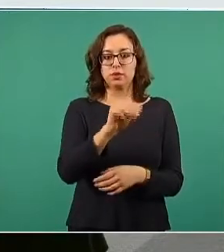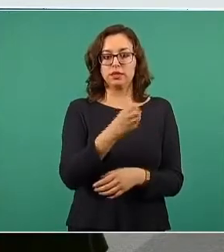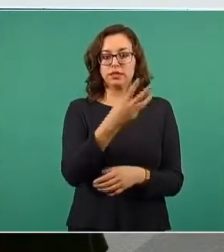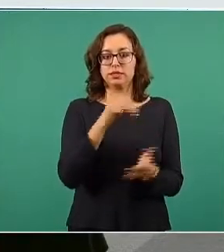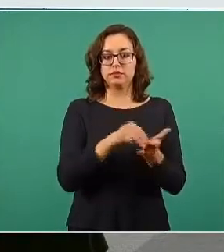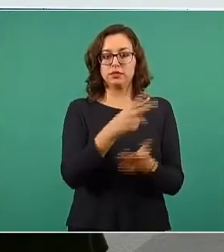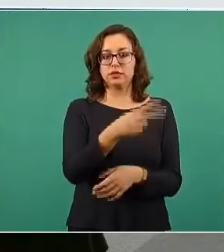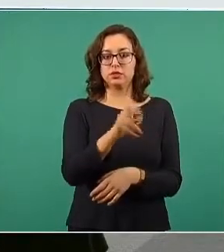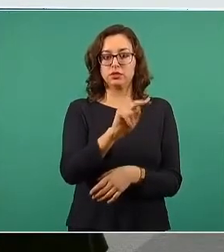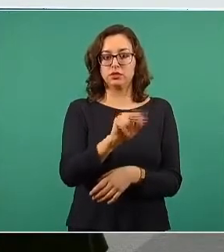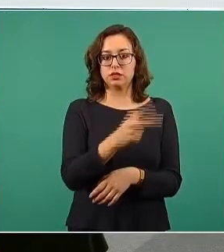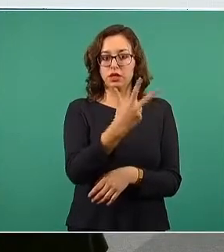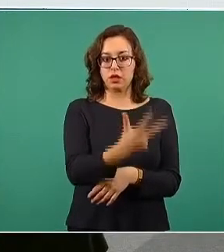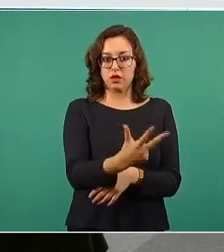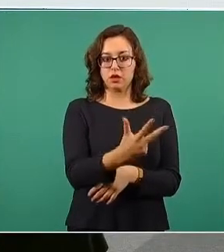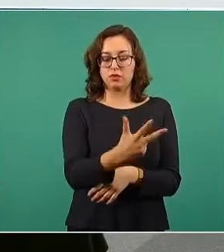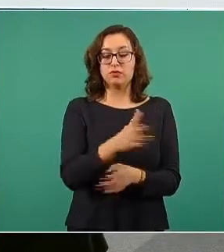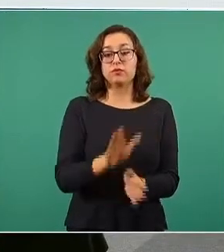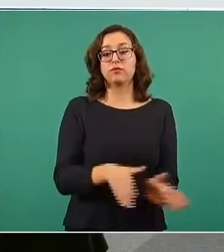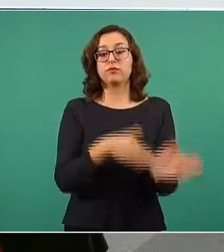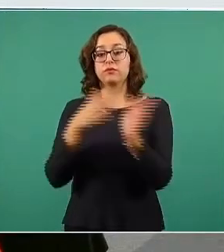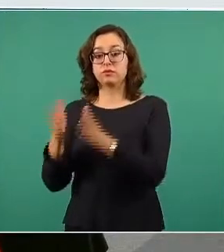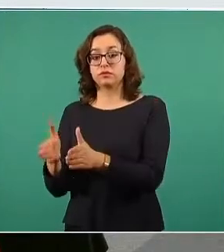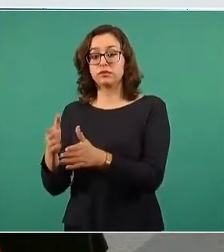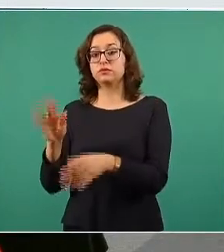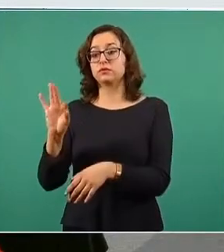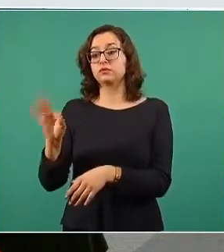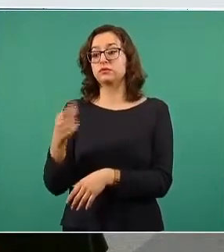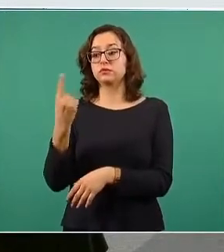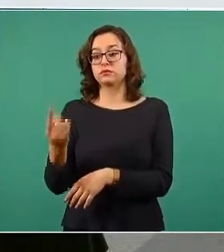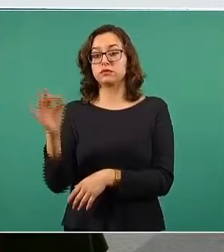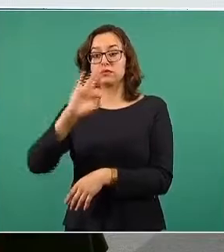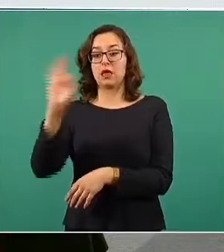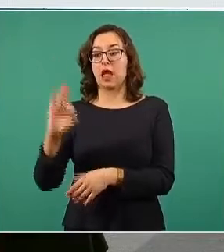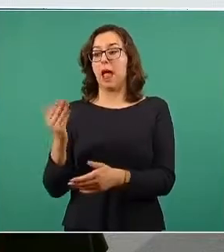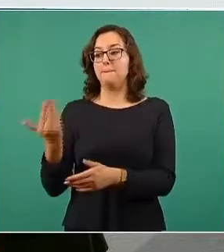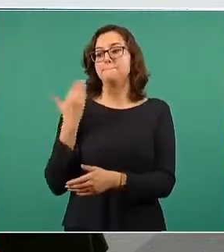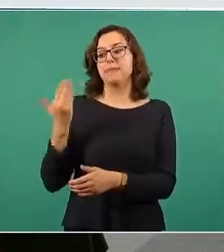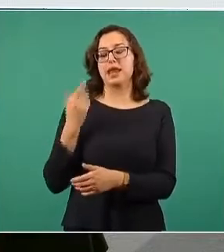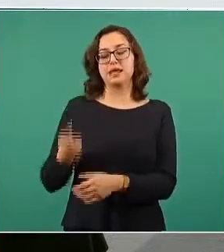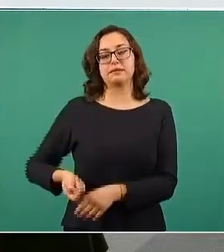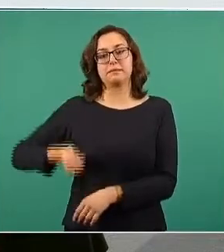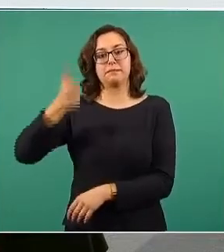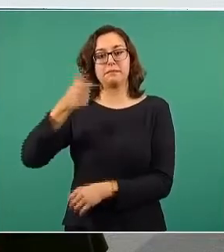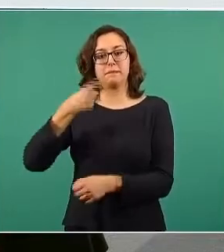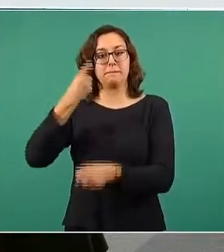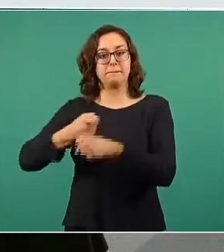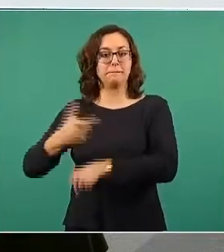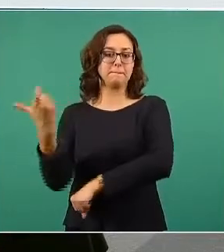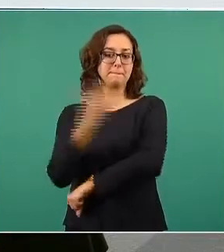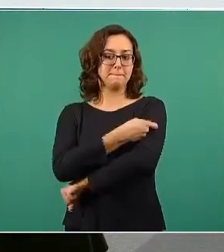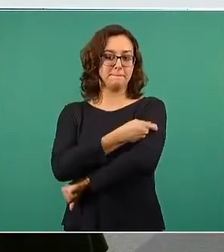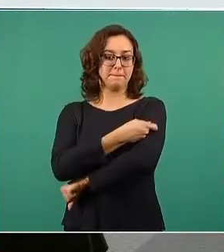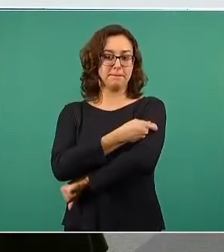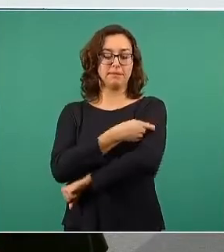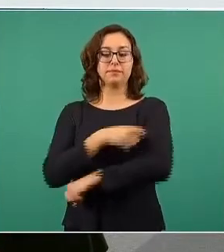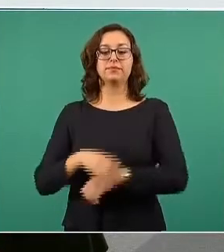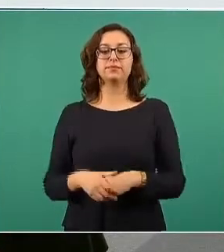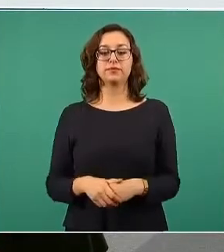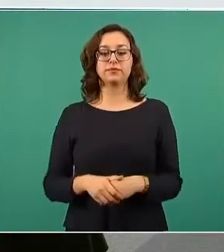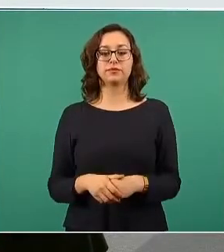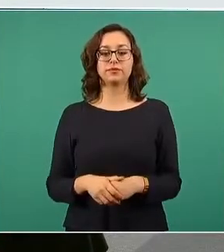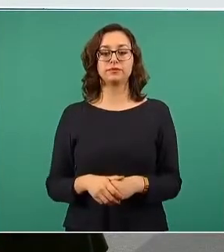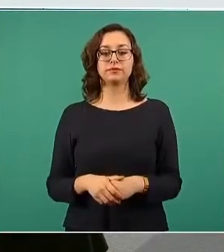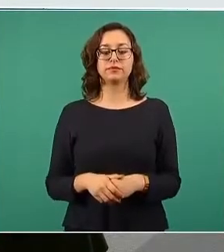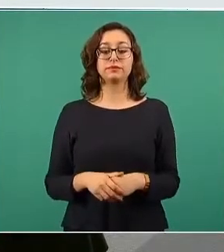14.193.288, y 41% son esquemas nuevos, son personas recientemente vacunadas. La cifra va